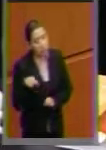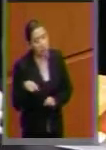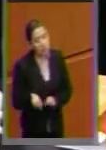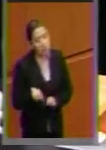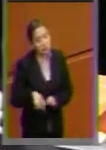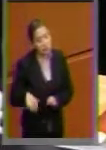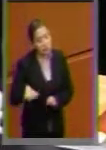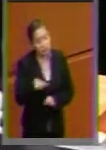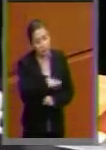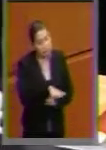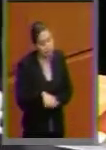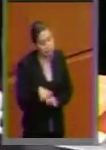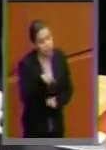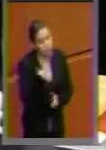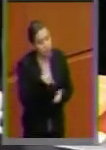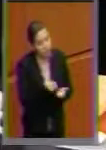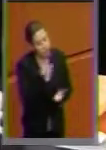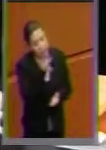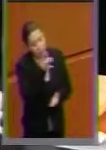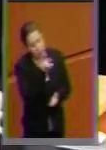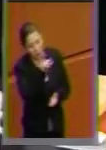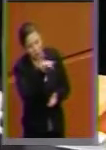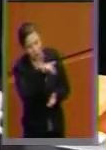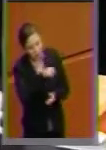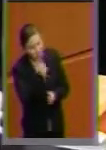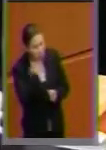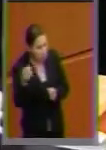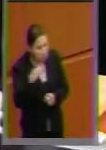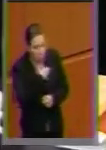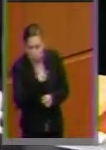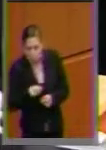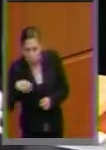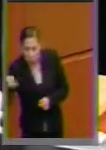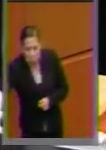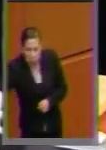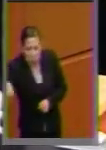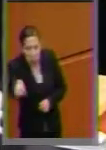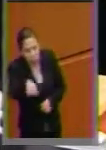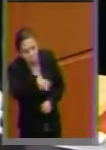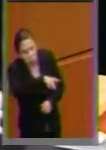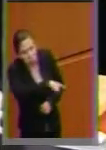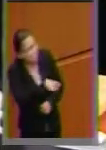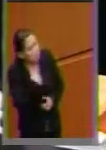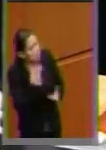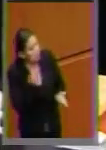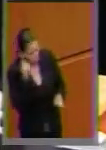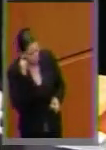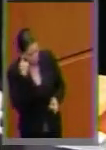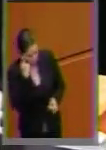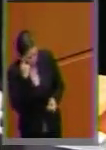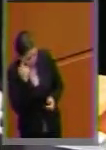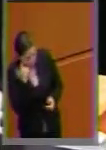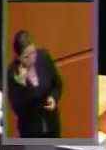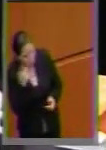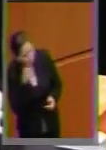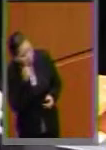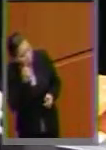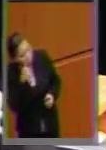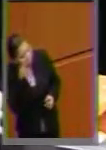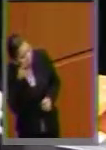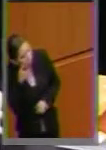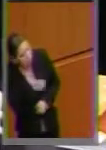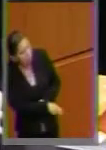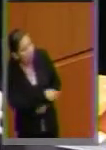colonias en cualquier colonia cualquier municipio no le da coraje a algún ciudadano ver